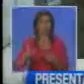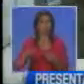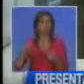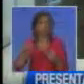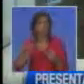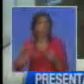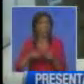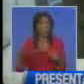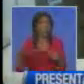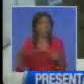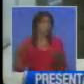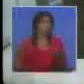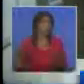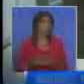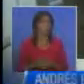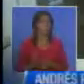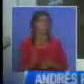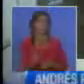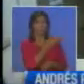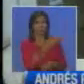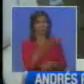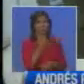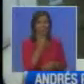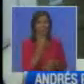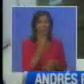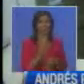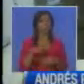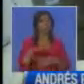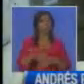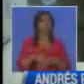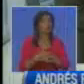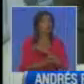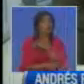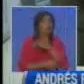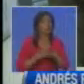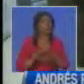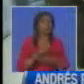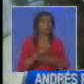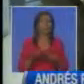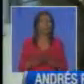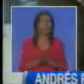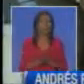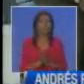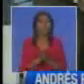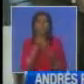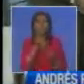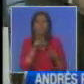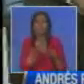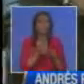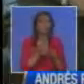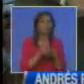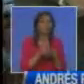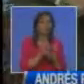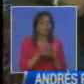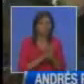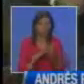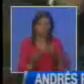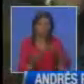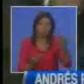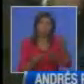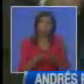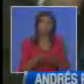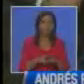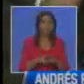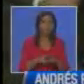intereses. Desgraciadamente, el país se ve abocado a un concurso que está erosionado en sus bases mismas